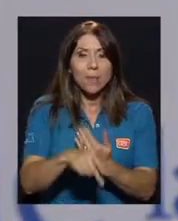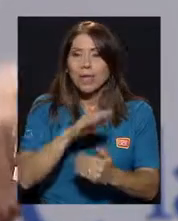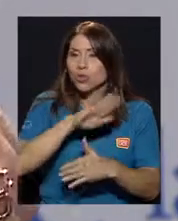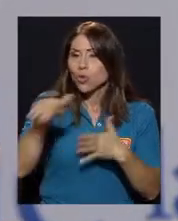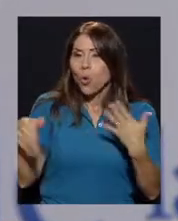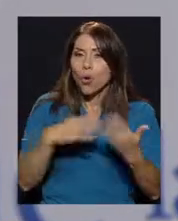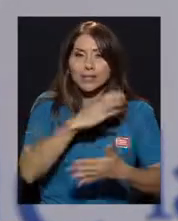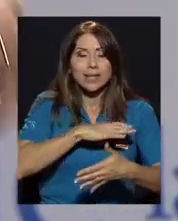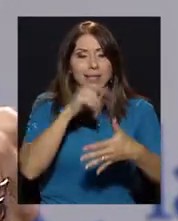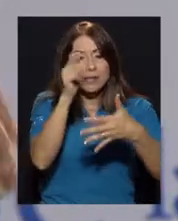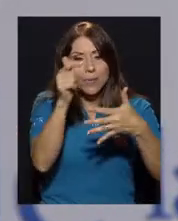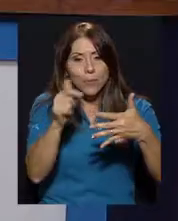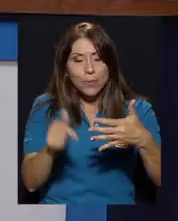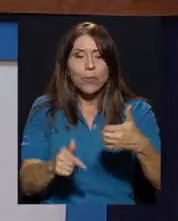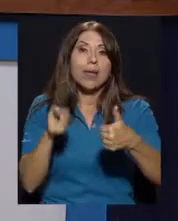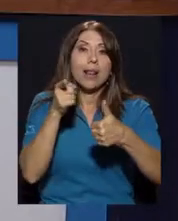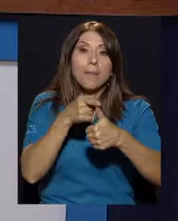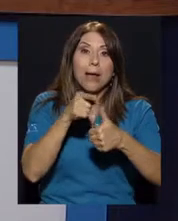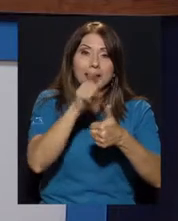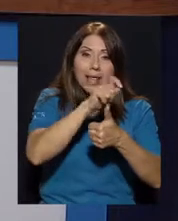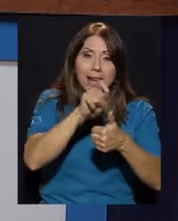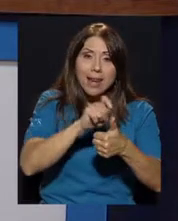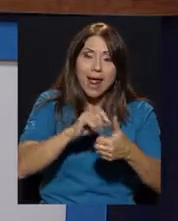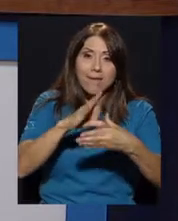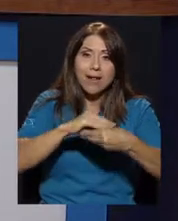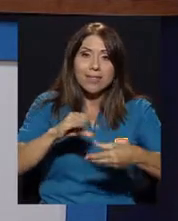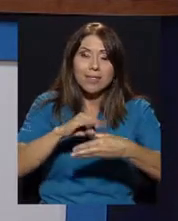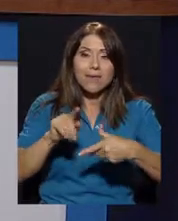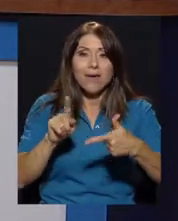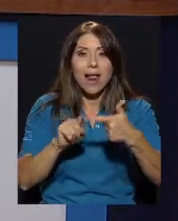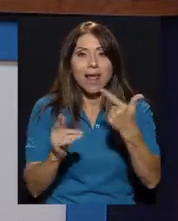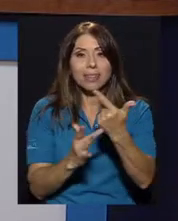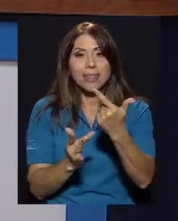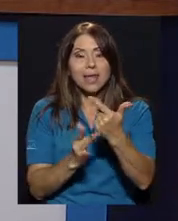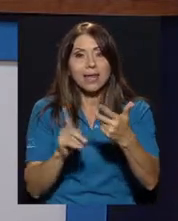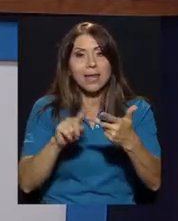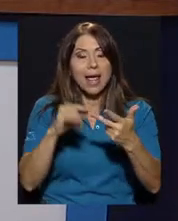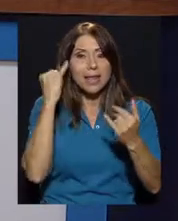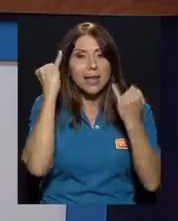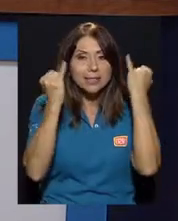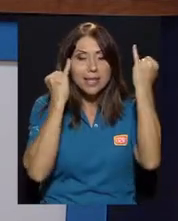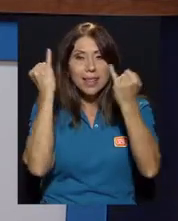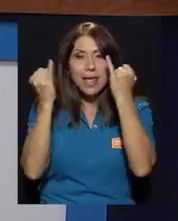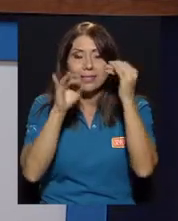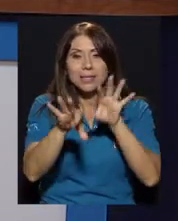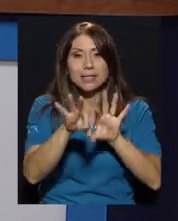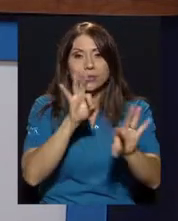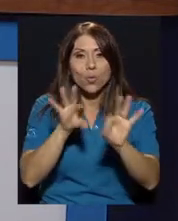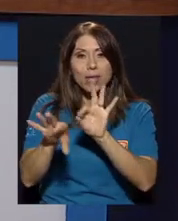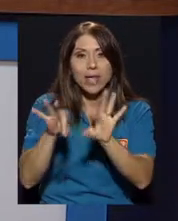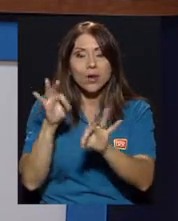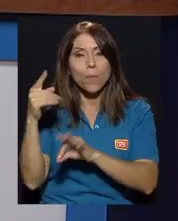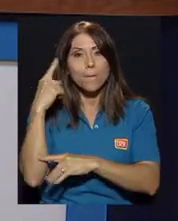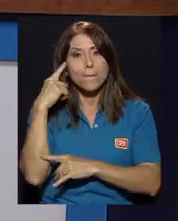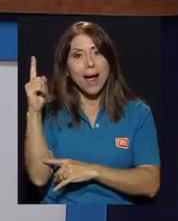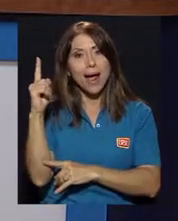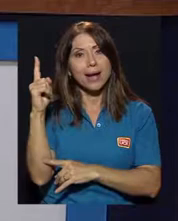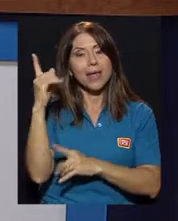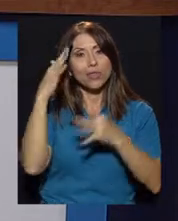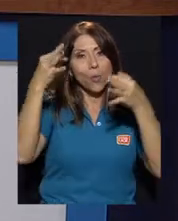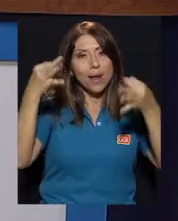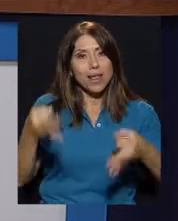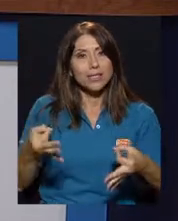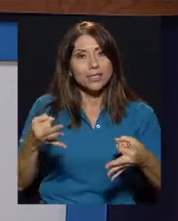la parte narrativa la parte técnica y la idea o las ideas que se escogieron para tomar la decisión